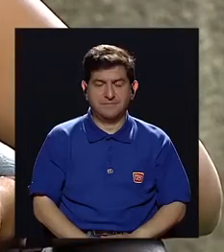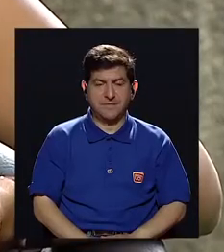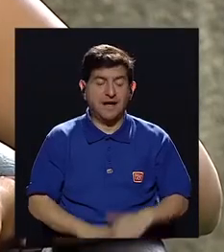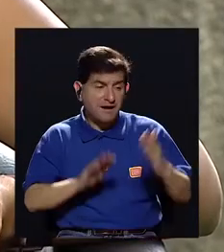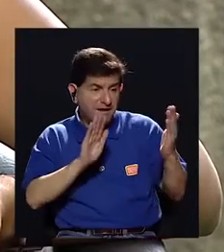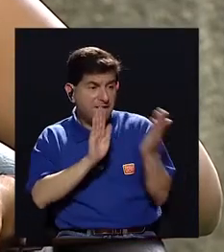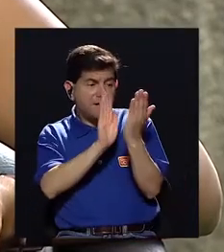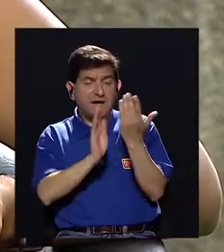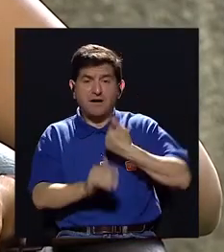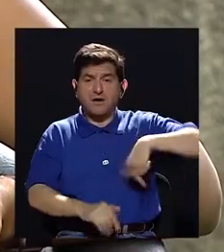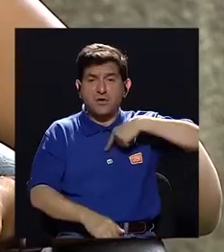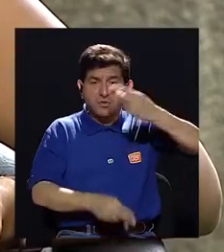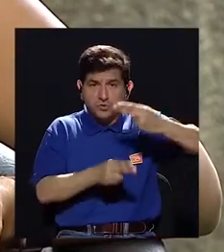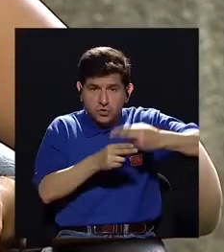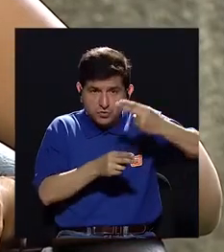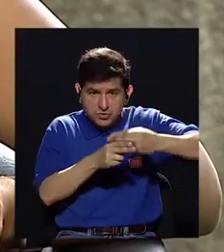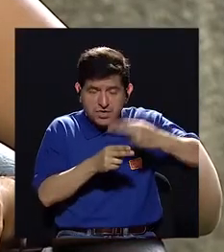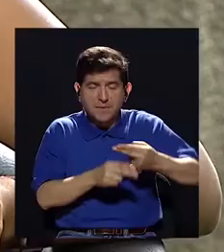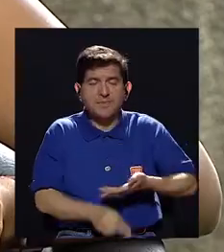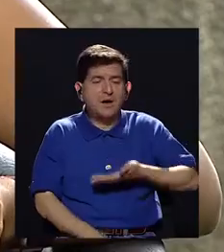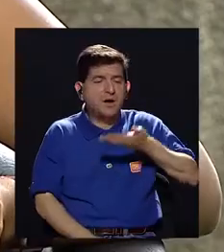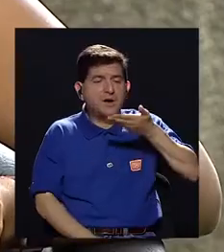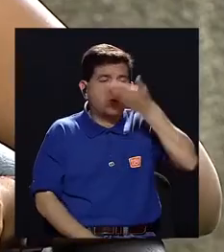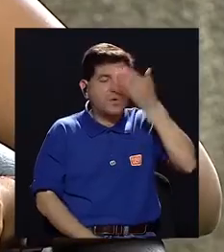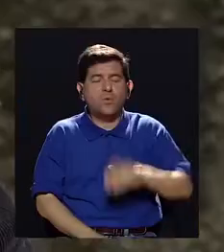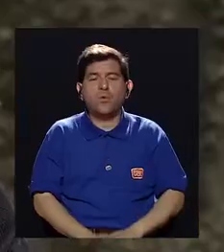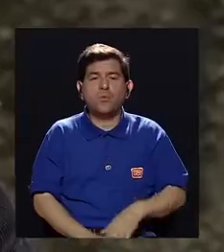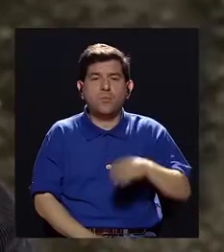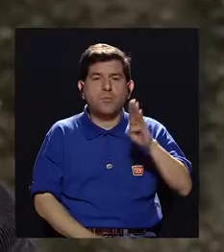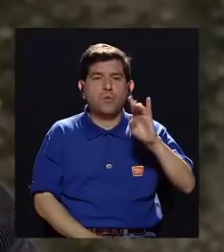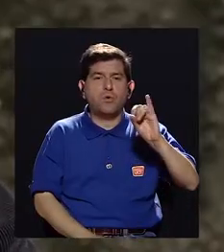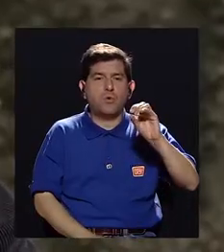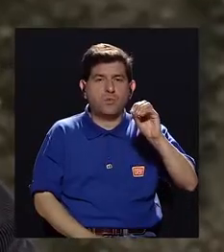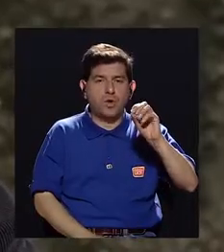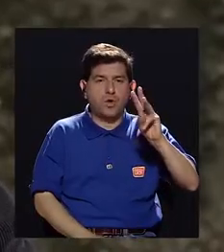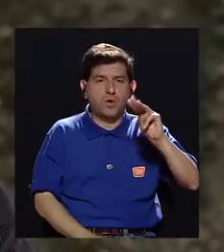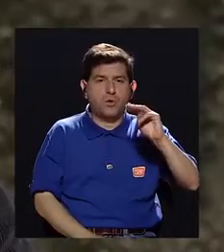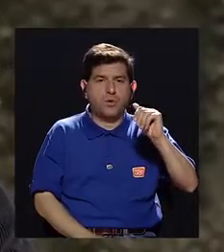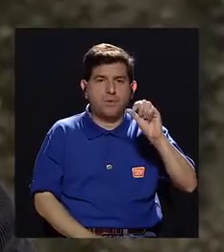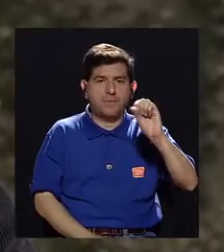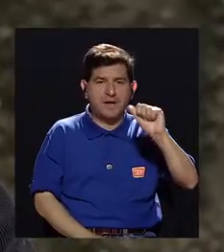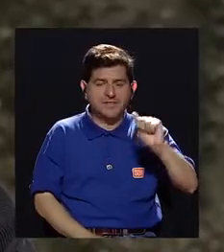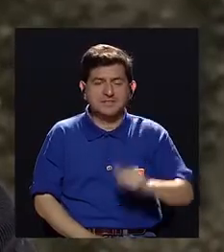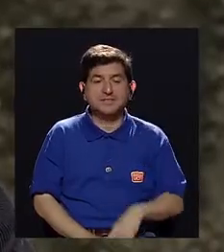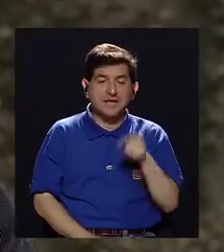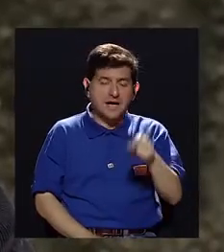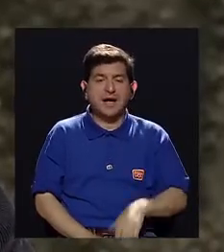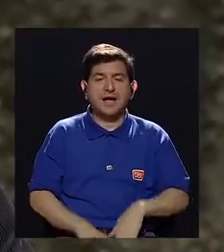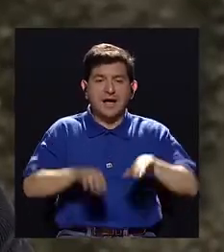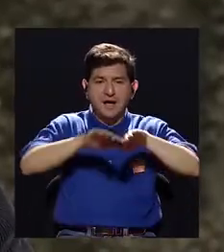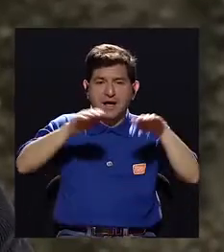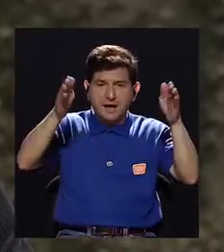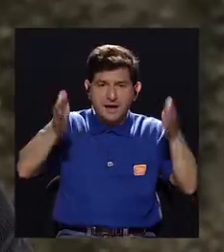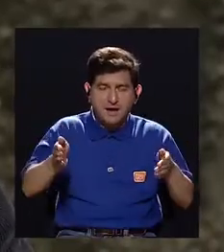La exposición a lo que nosotros llamamos humo de biomasa, que son estas las cocinas de leña, eventualmente